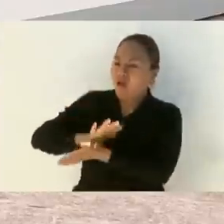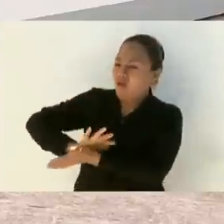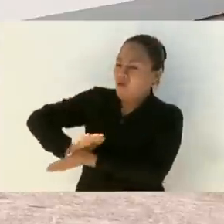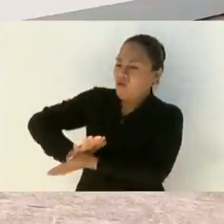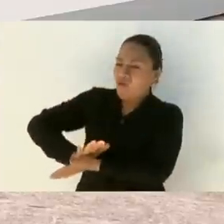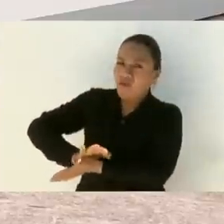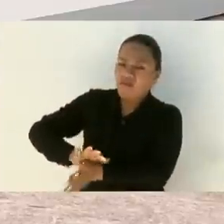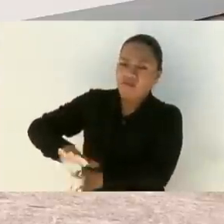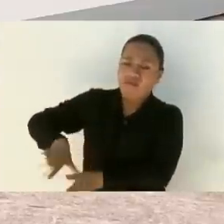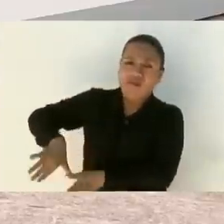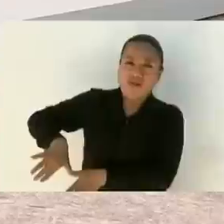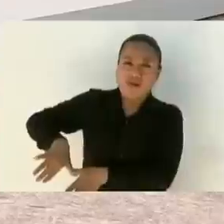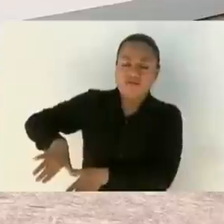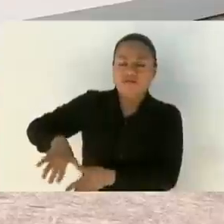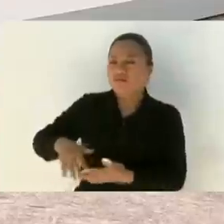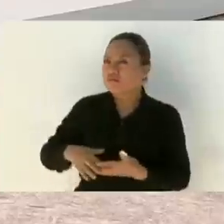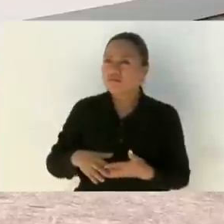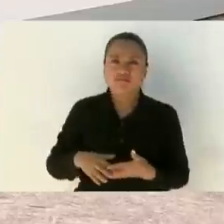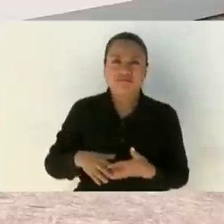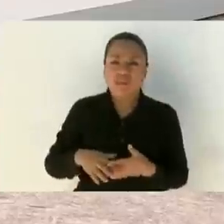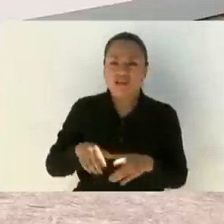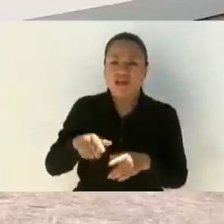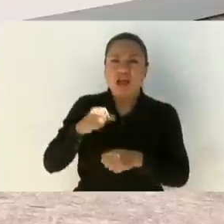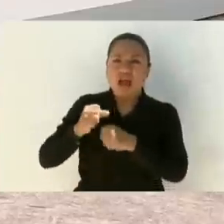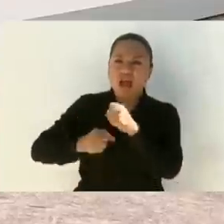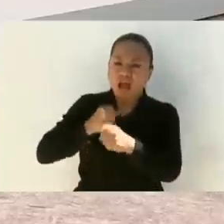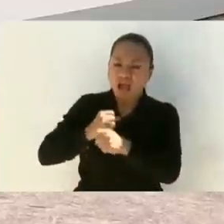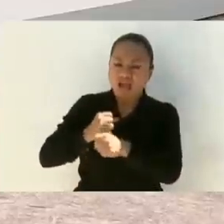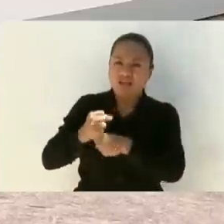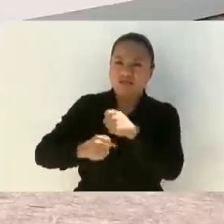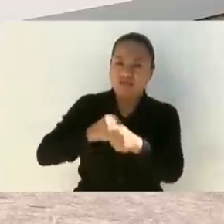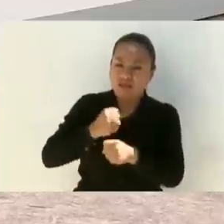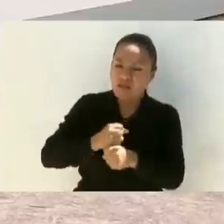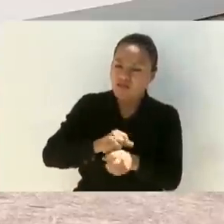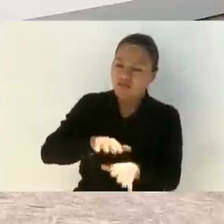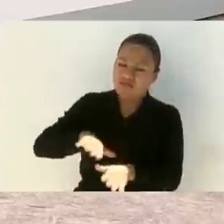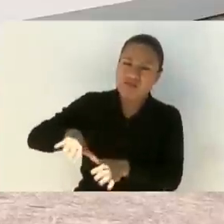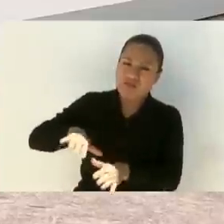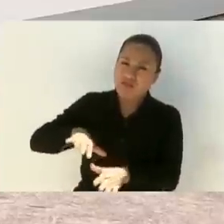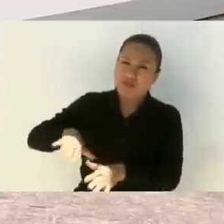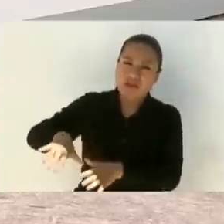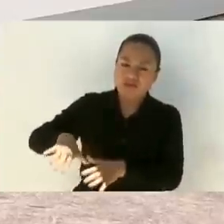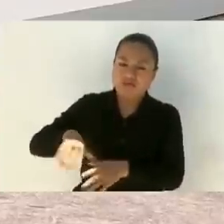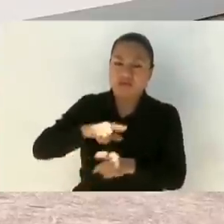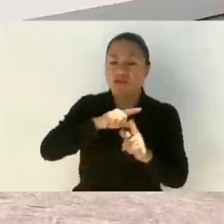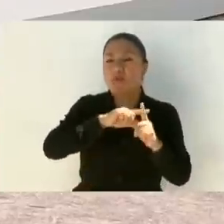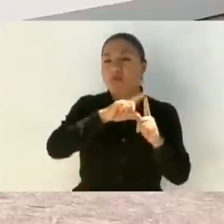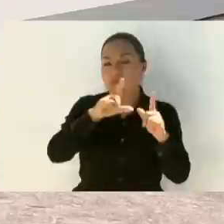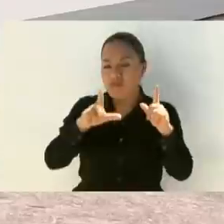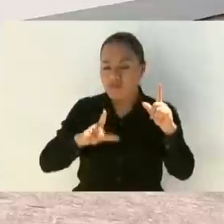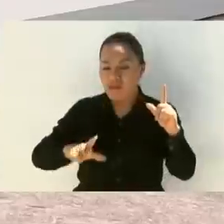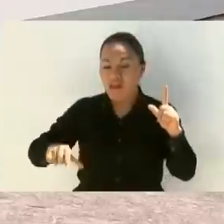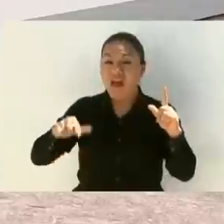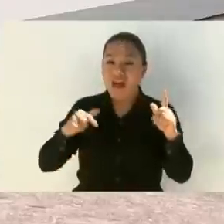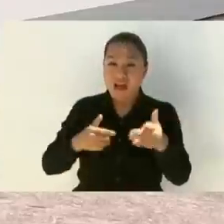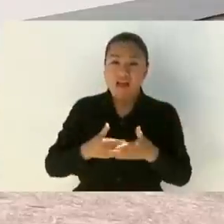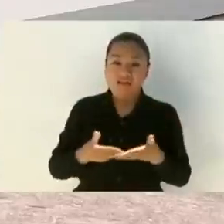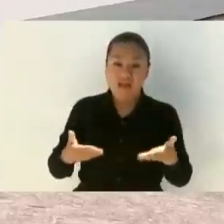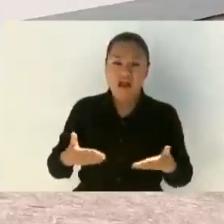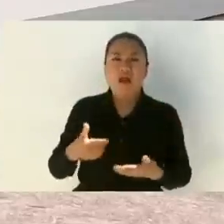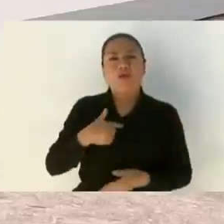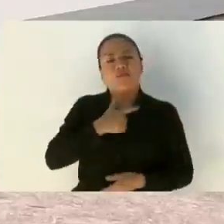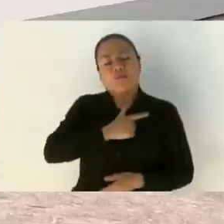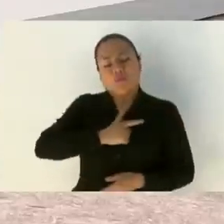humillada por siglos en nuestro país. por eso me da mucho